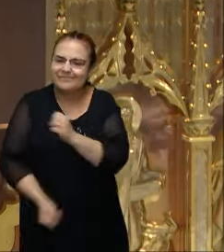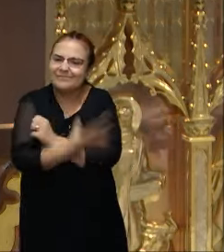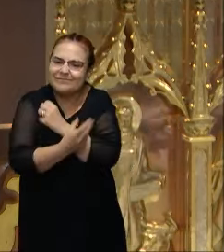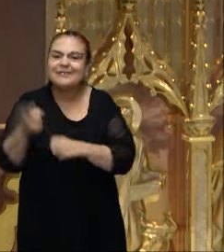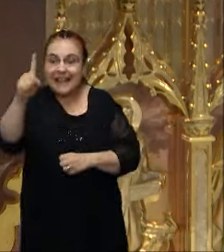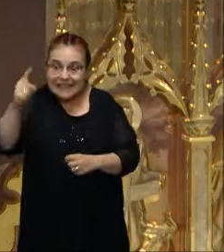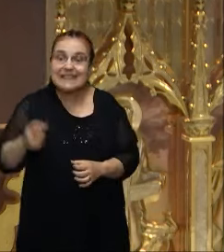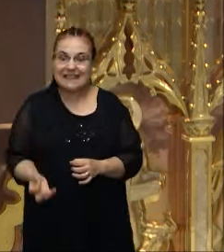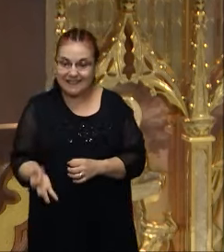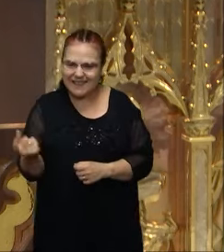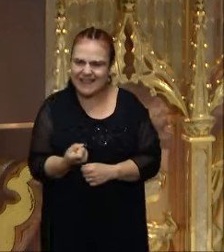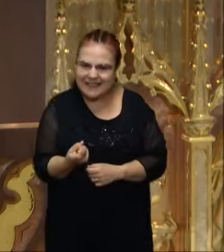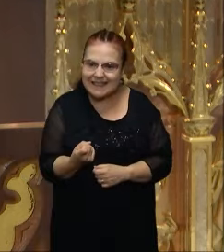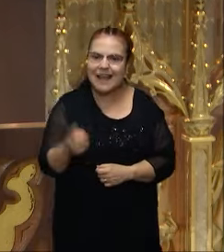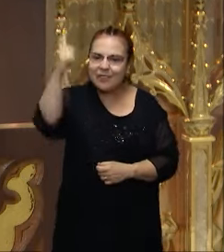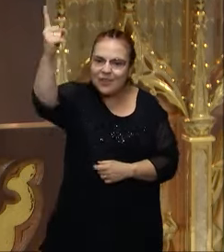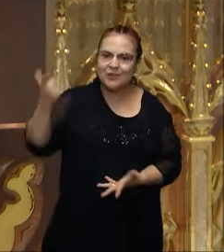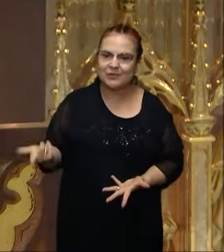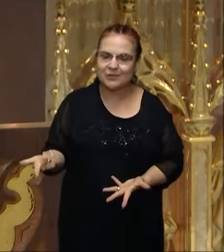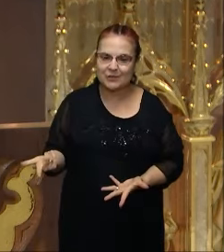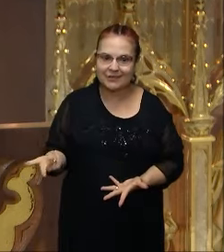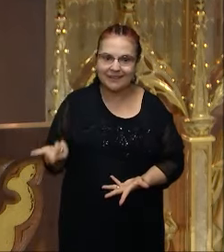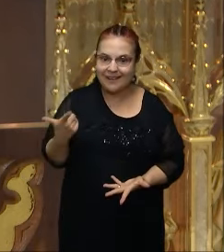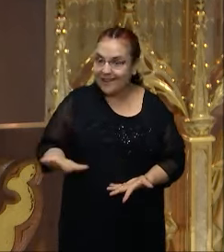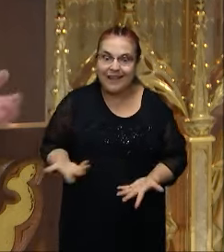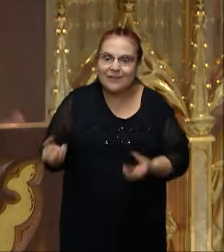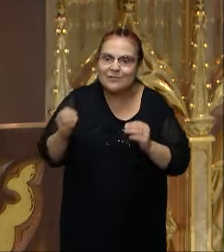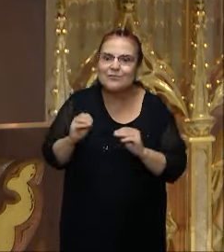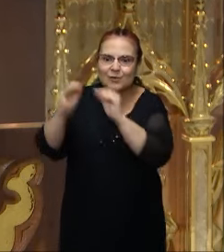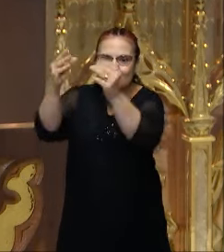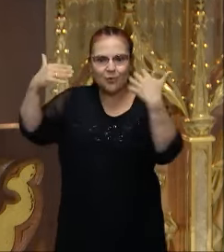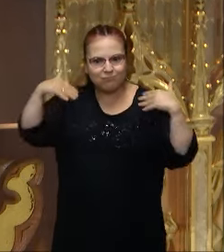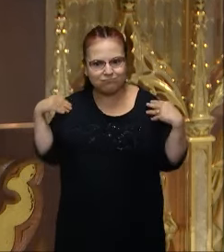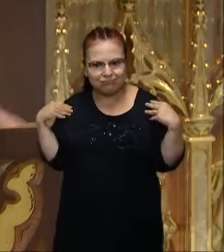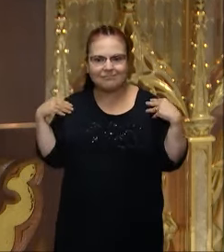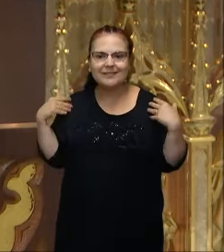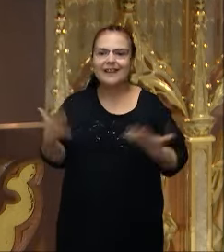esa necesidad del Dios cuyo yugo es llevadero y cuya carga es ligera.